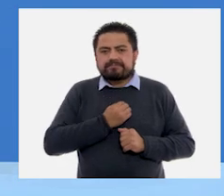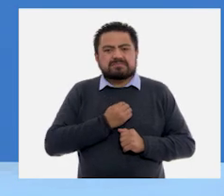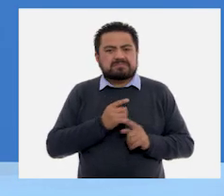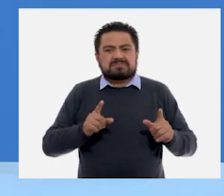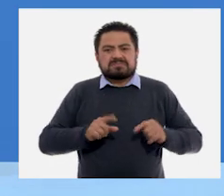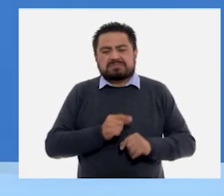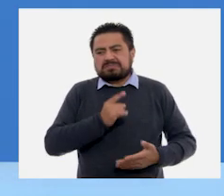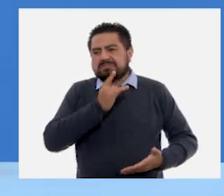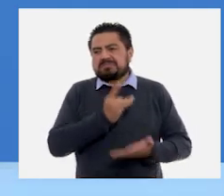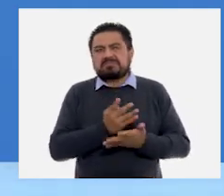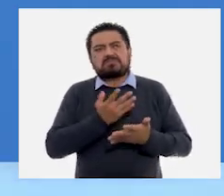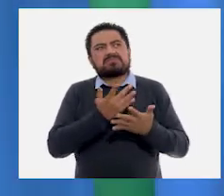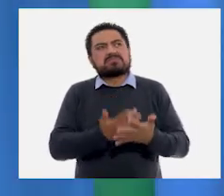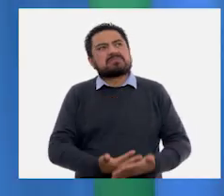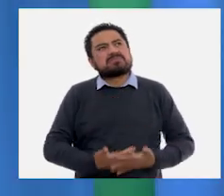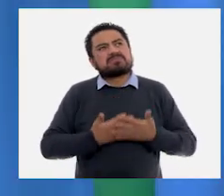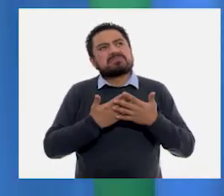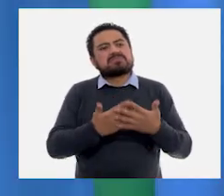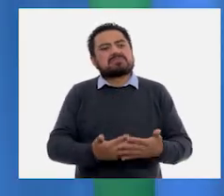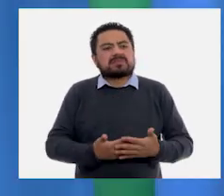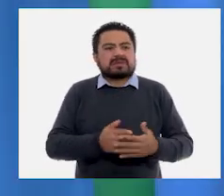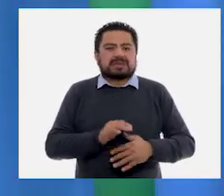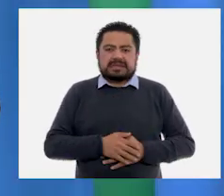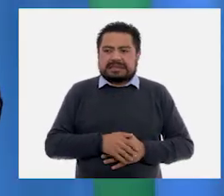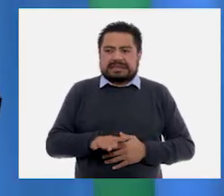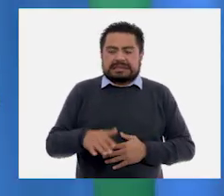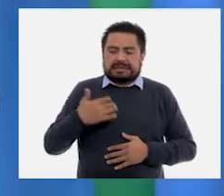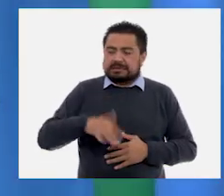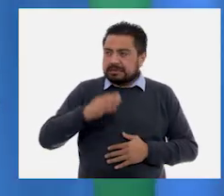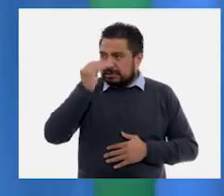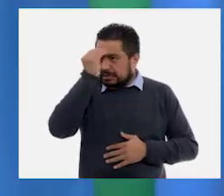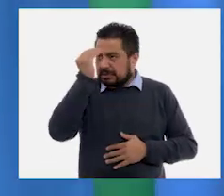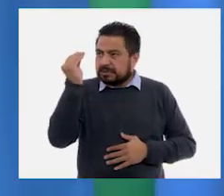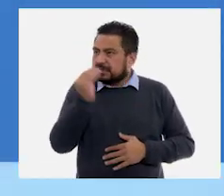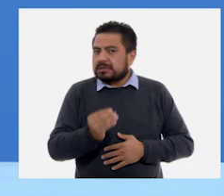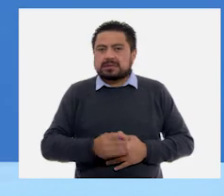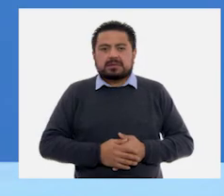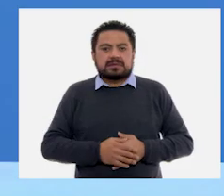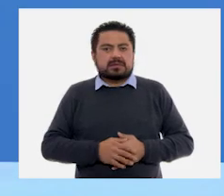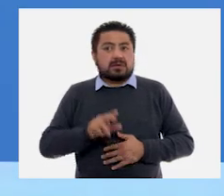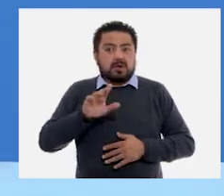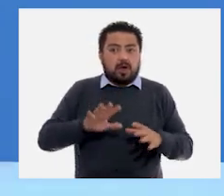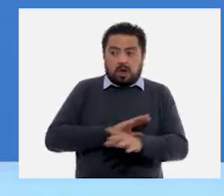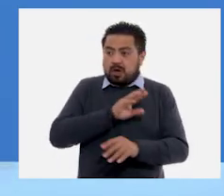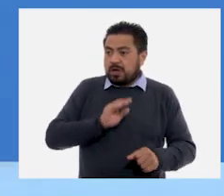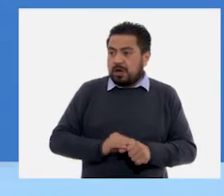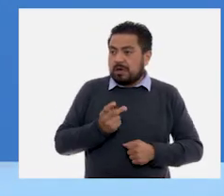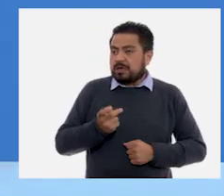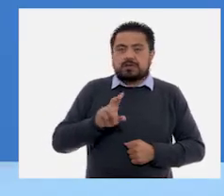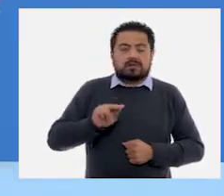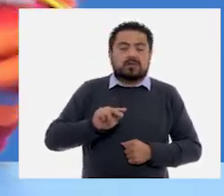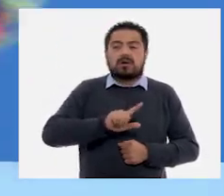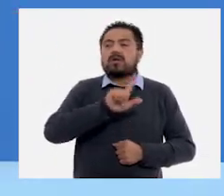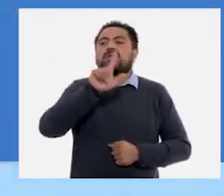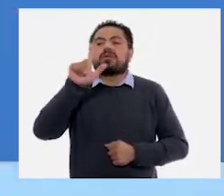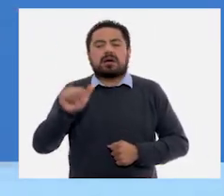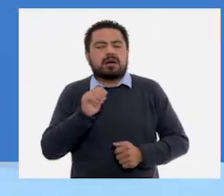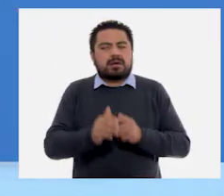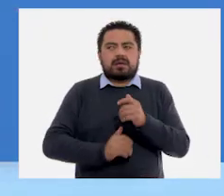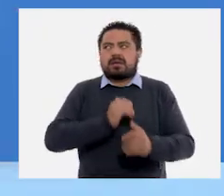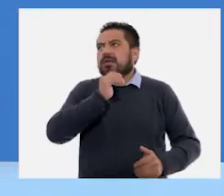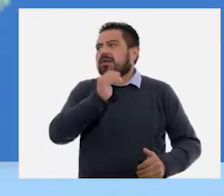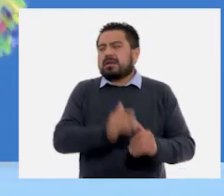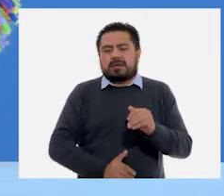más que esperarlo. Uf, Ton, qué horror. Ay, no, y eso no es todo. Y luego, cuando por